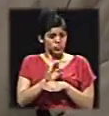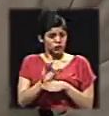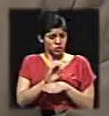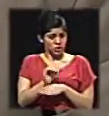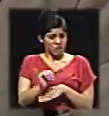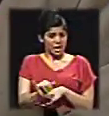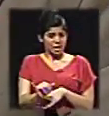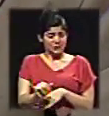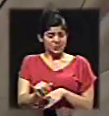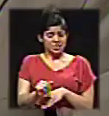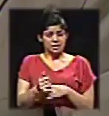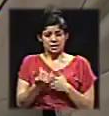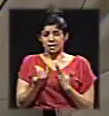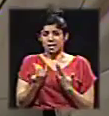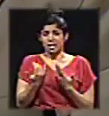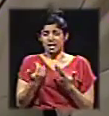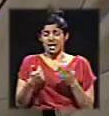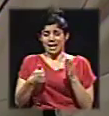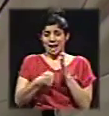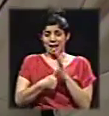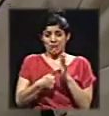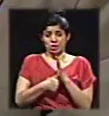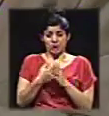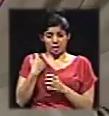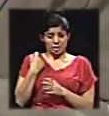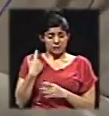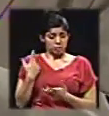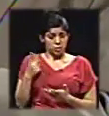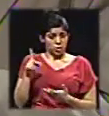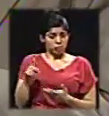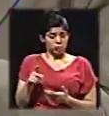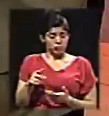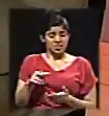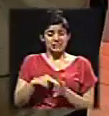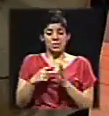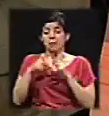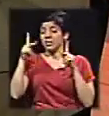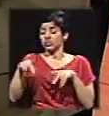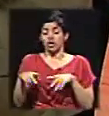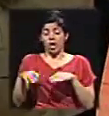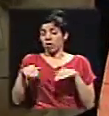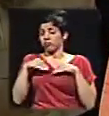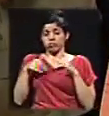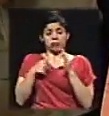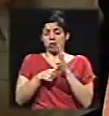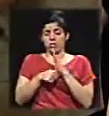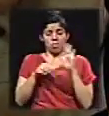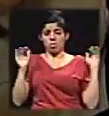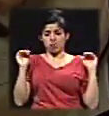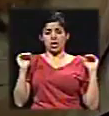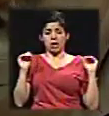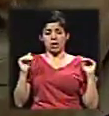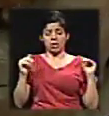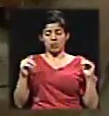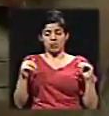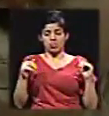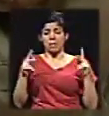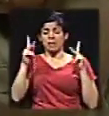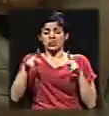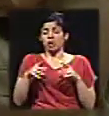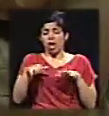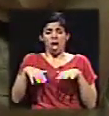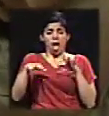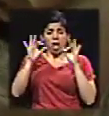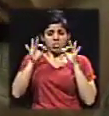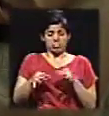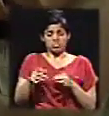así en elecciones recientes? Digo, que los abstencionistas, que en principio parecieran, digo, los indecisos, que parecieran